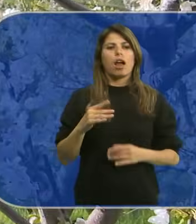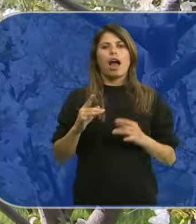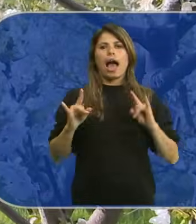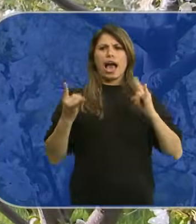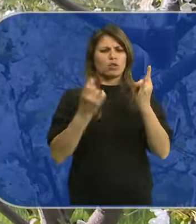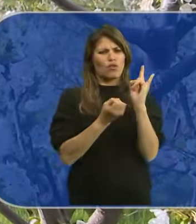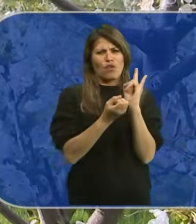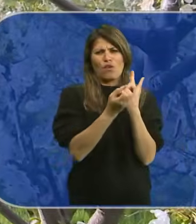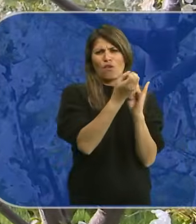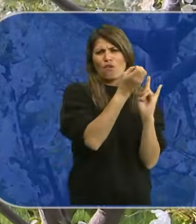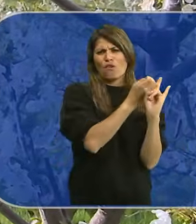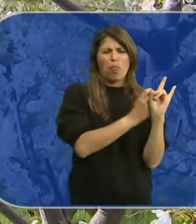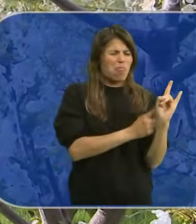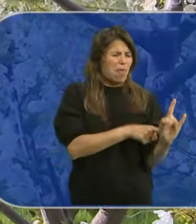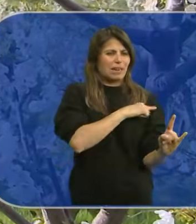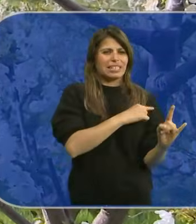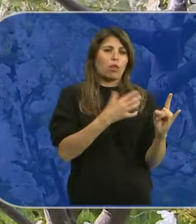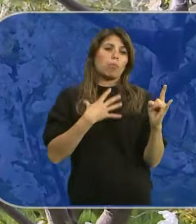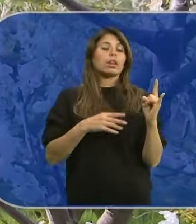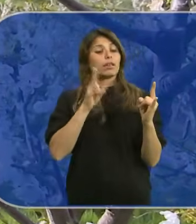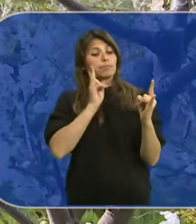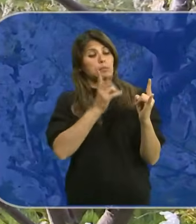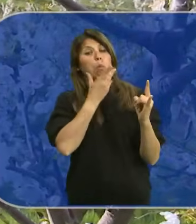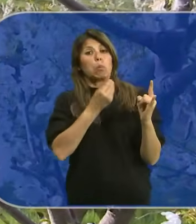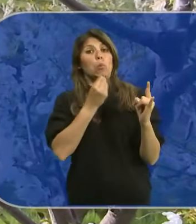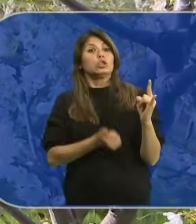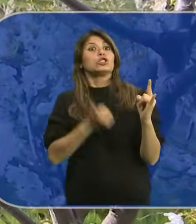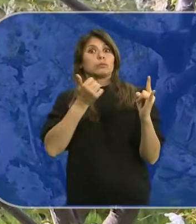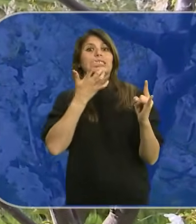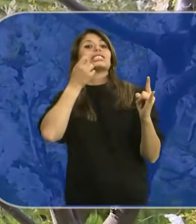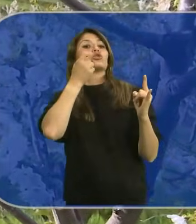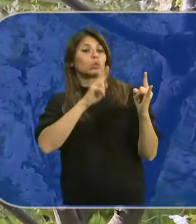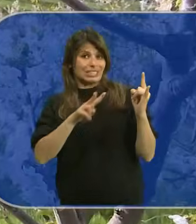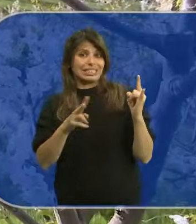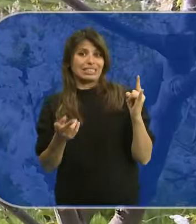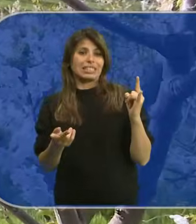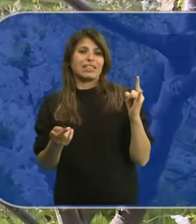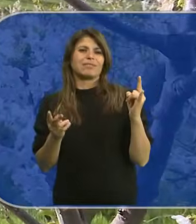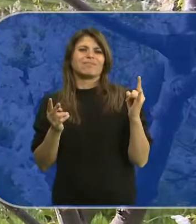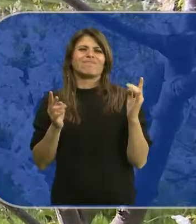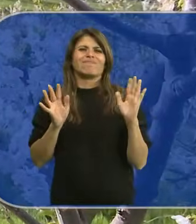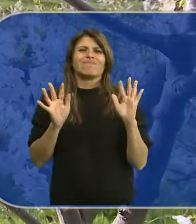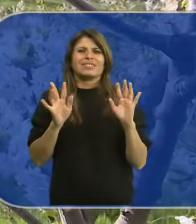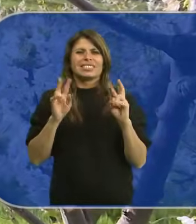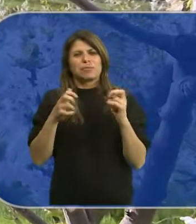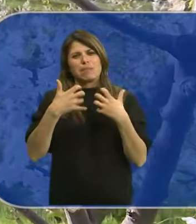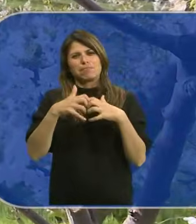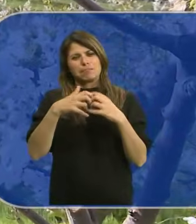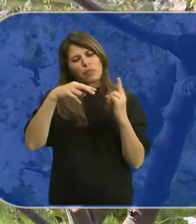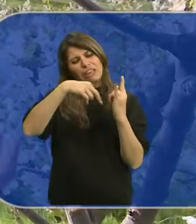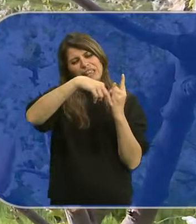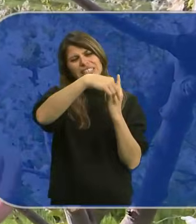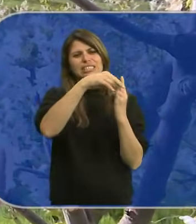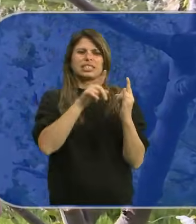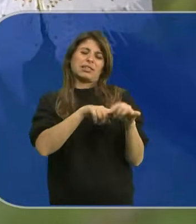cargados de flor, demasiado cargados. Igual son más bonitos de ver en plan de turista, pero claro, para la producción es demasiado,